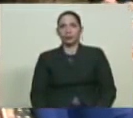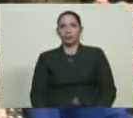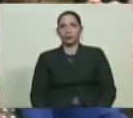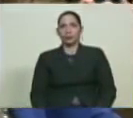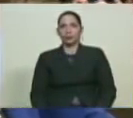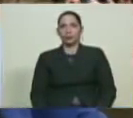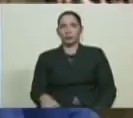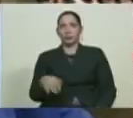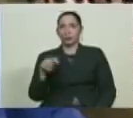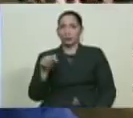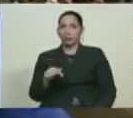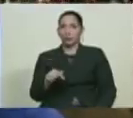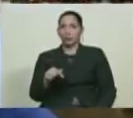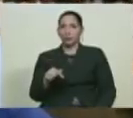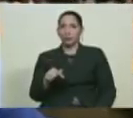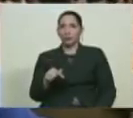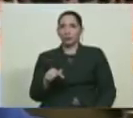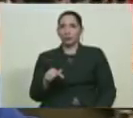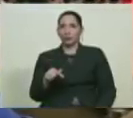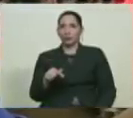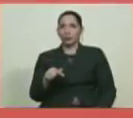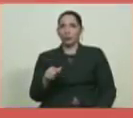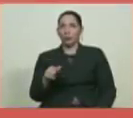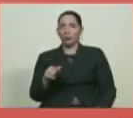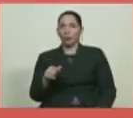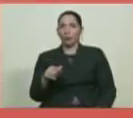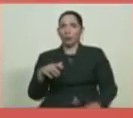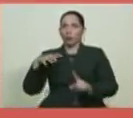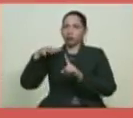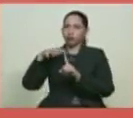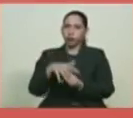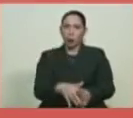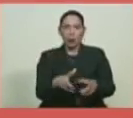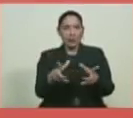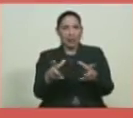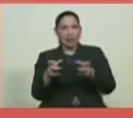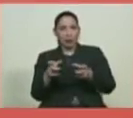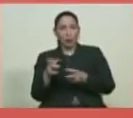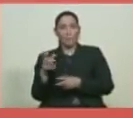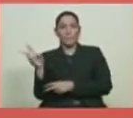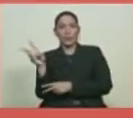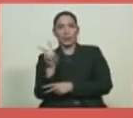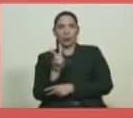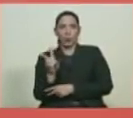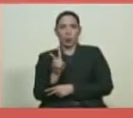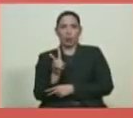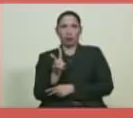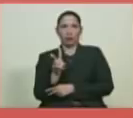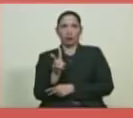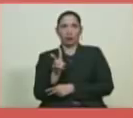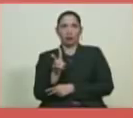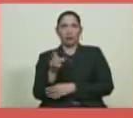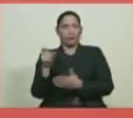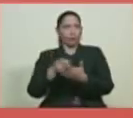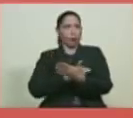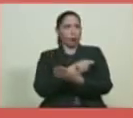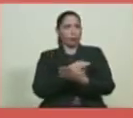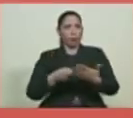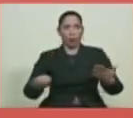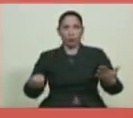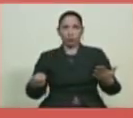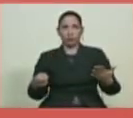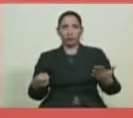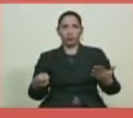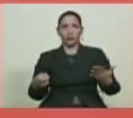dado un aniquilamiento total del salario de las venezolanas y de los venezolanos, había sido exterminado por